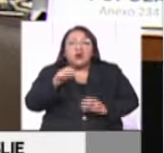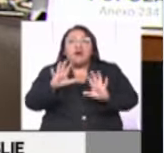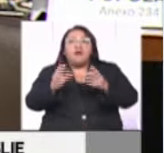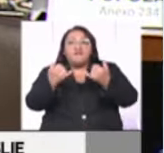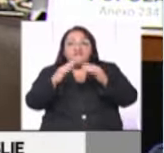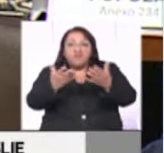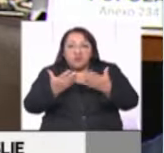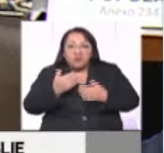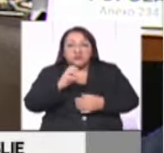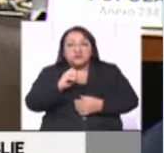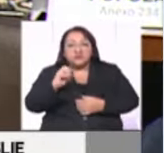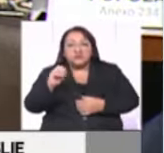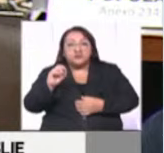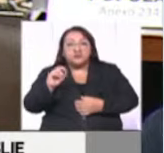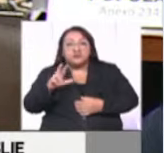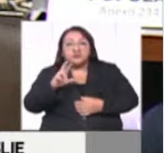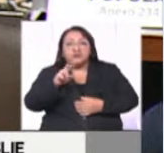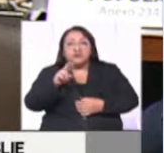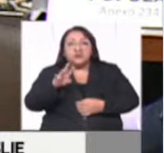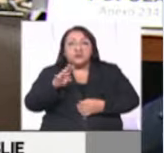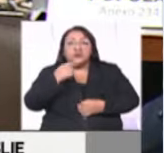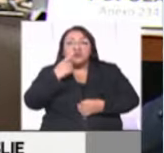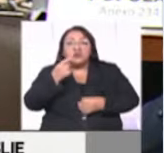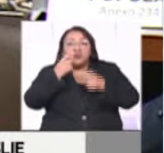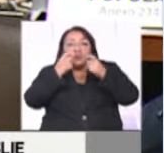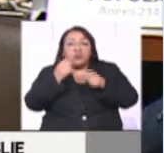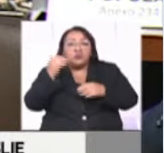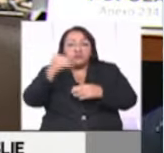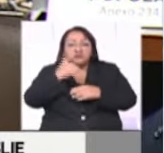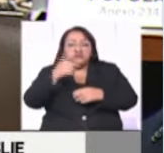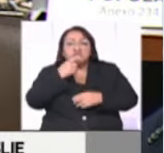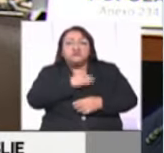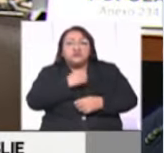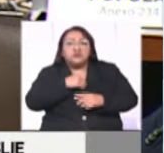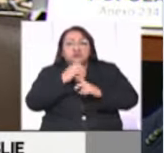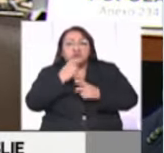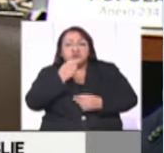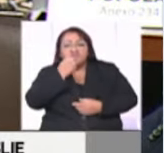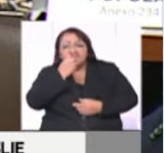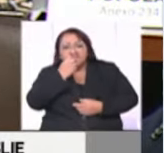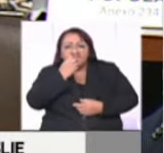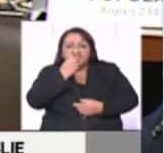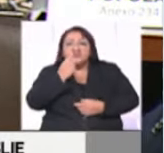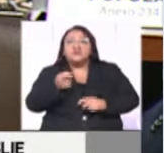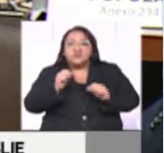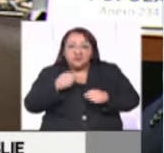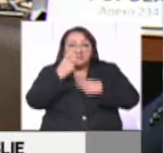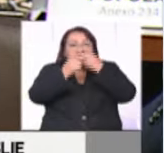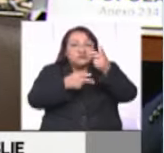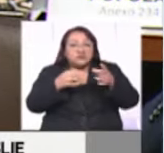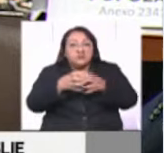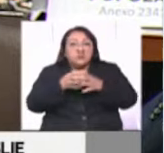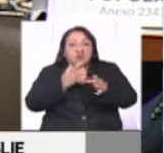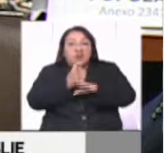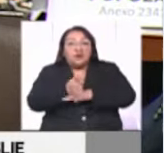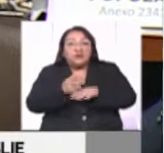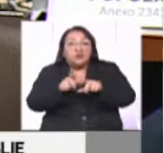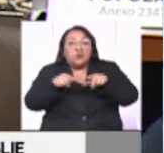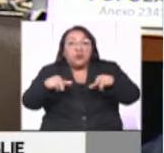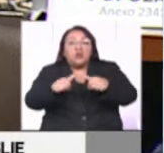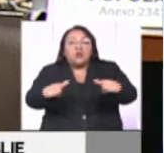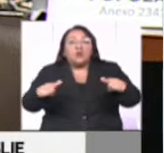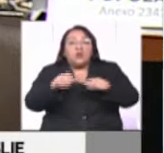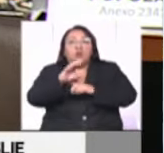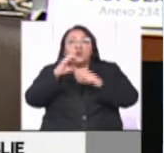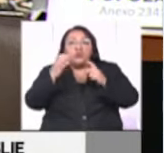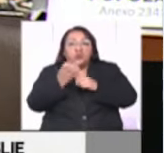número 003-2024, control concurrente Ministerio de Cultura, gestión de visitantes para el ingreso a los espacios